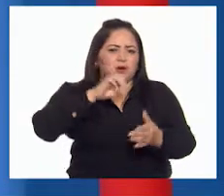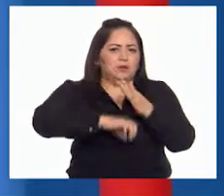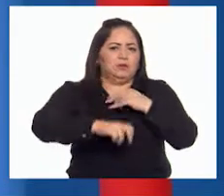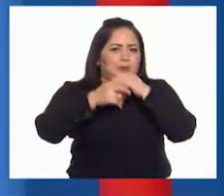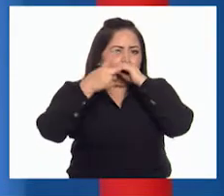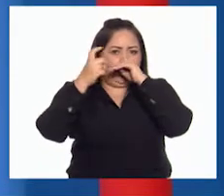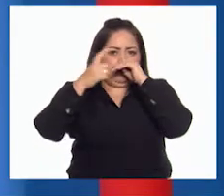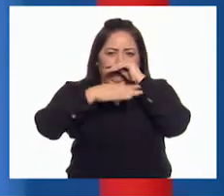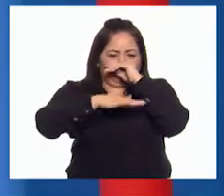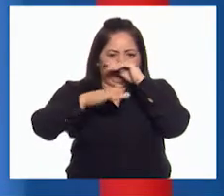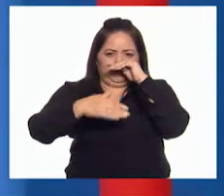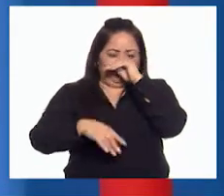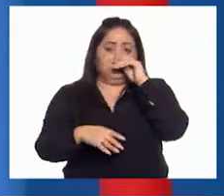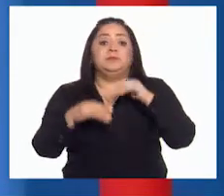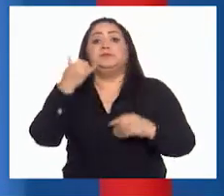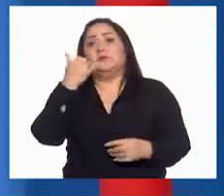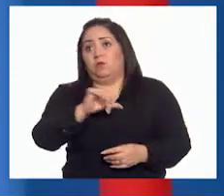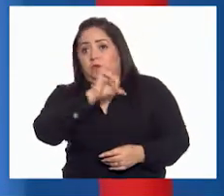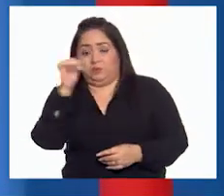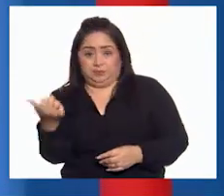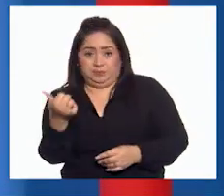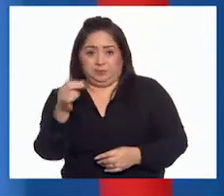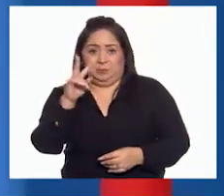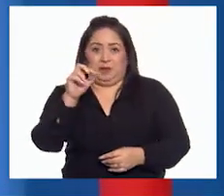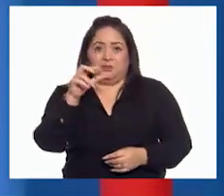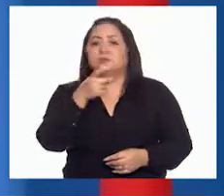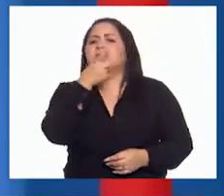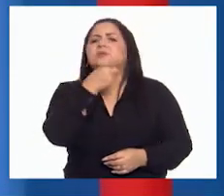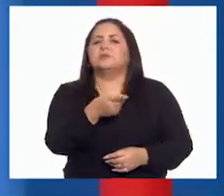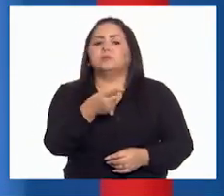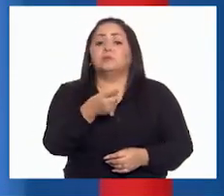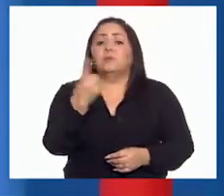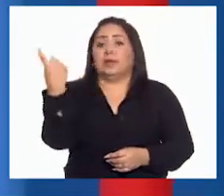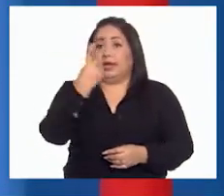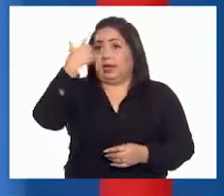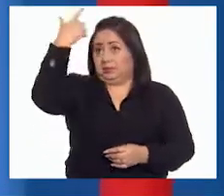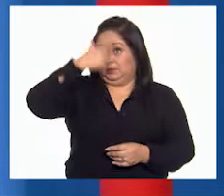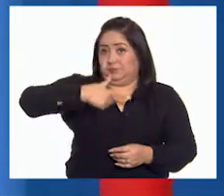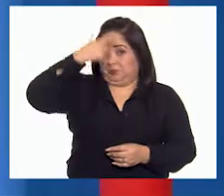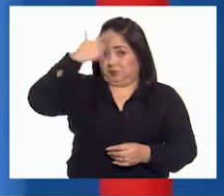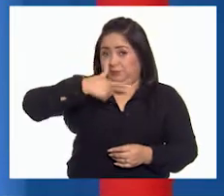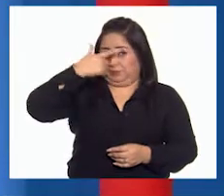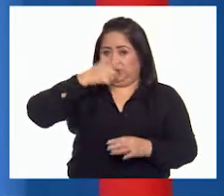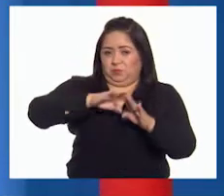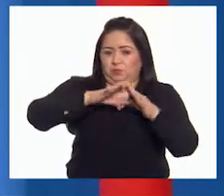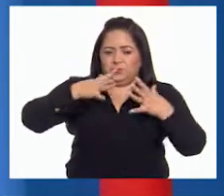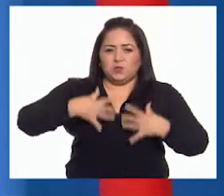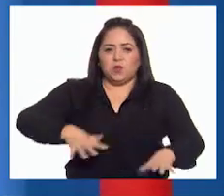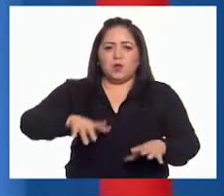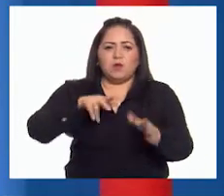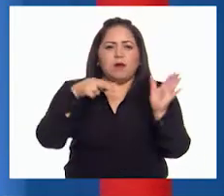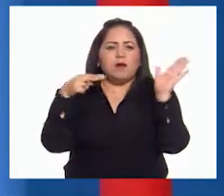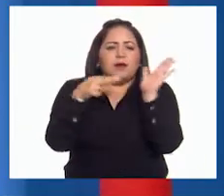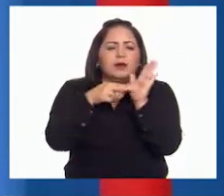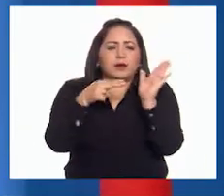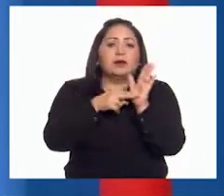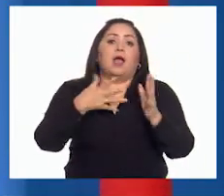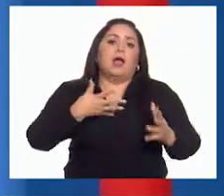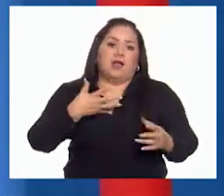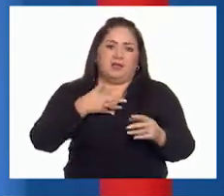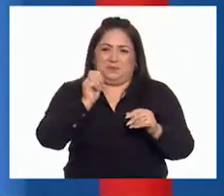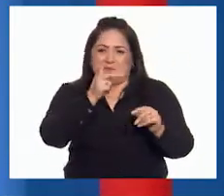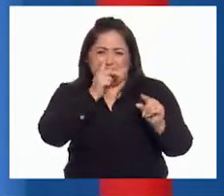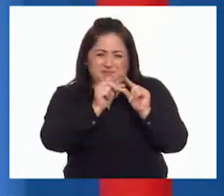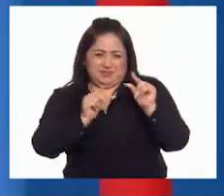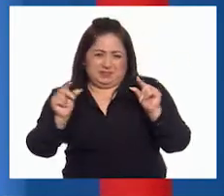estado del mar. Y en el siguiente verso que dice, que la noche se unciera su vestido de luto. Hay